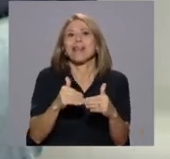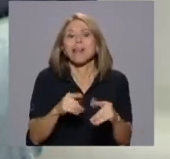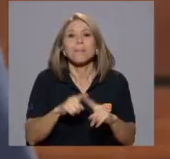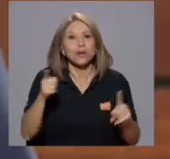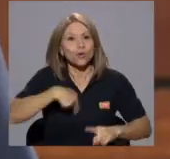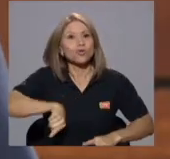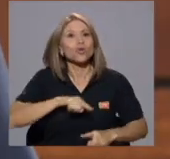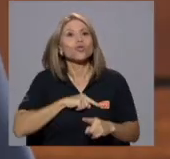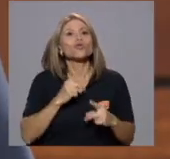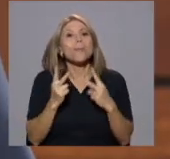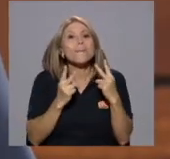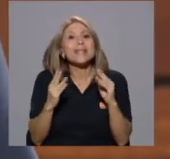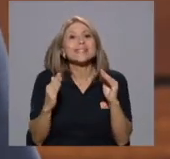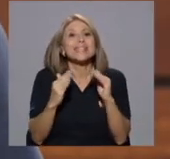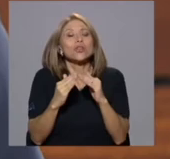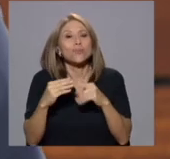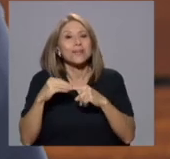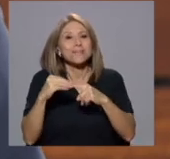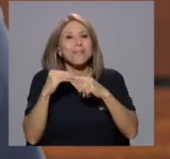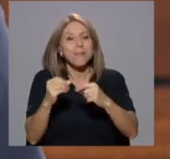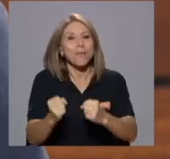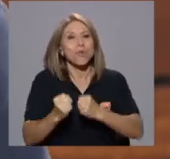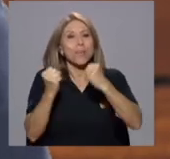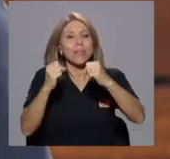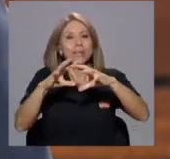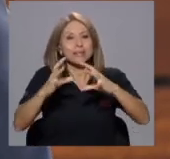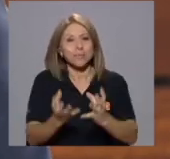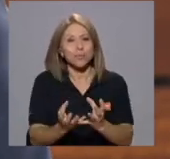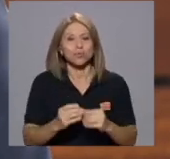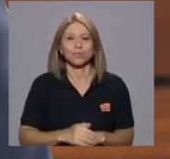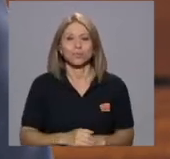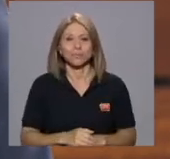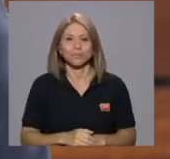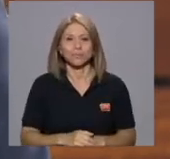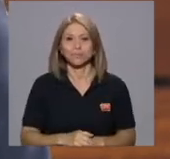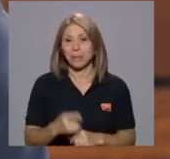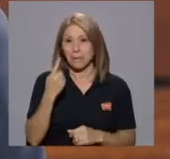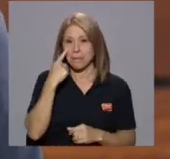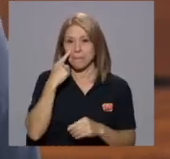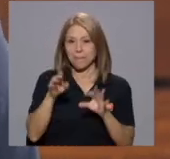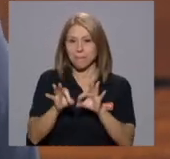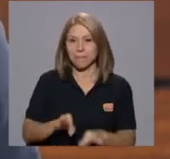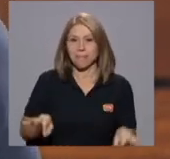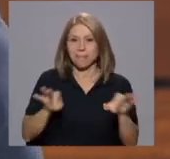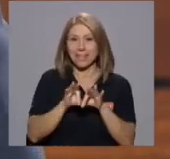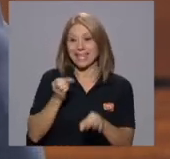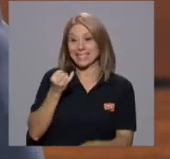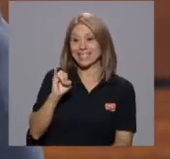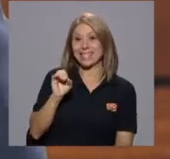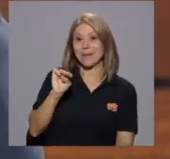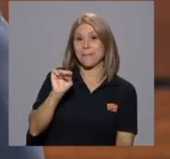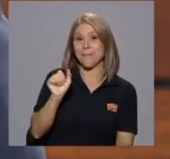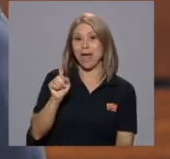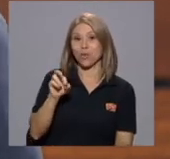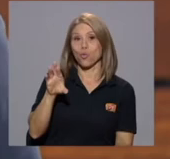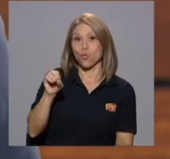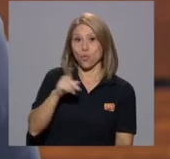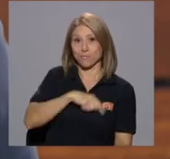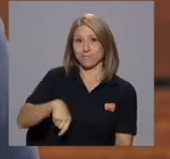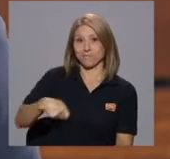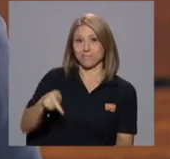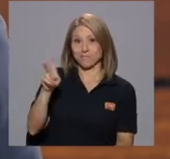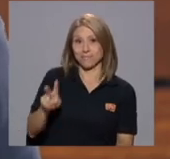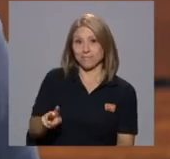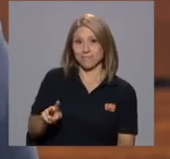primera potencia del mundo. No quiero dejarlo de la intervención de lado porque es muy importante. Vea, si Maduro se atreve a tocar a las